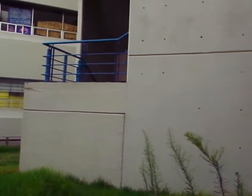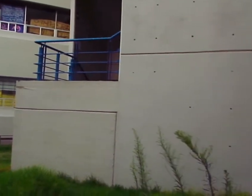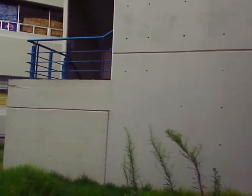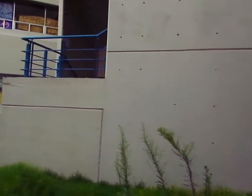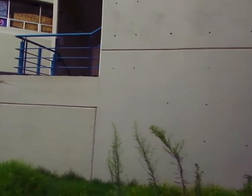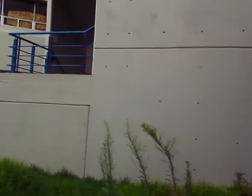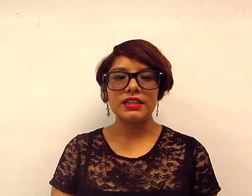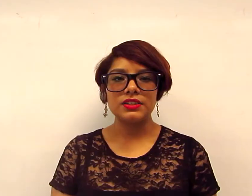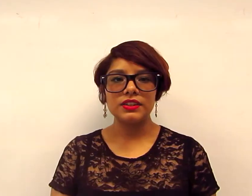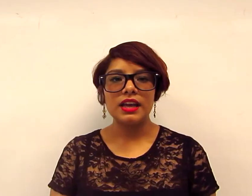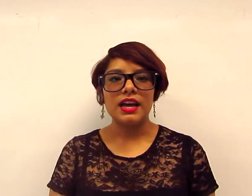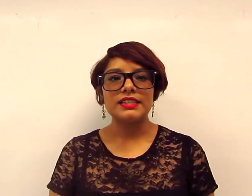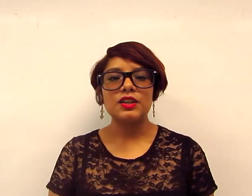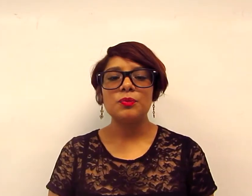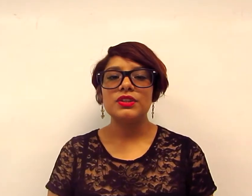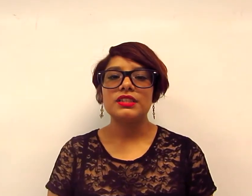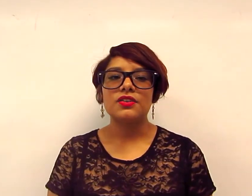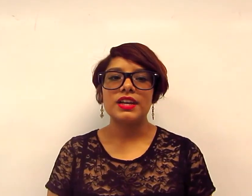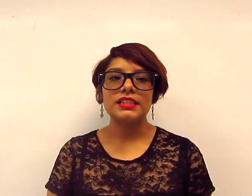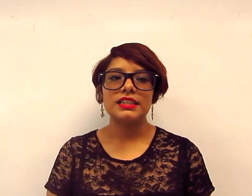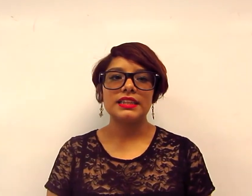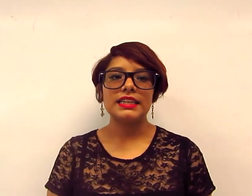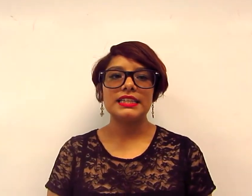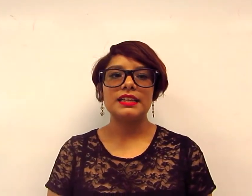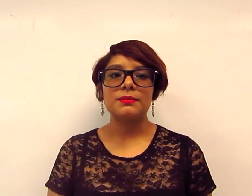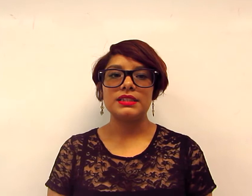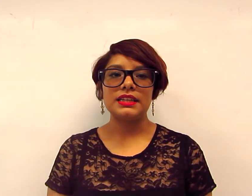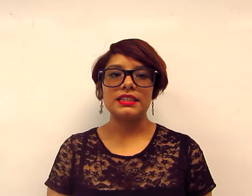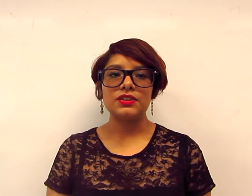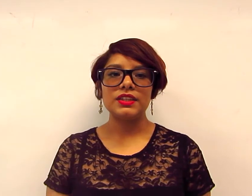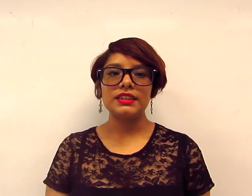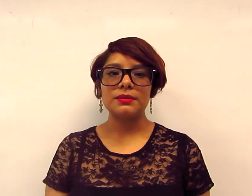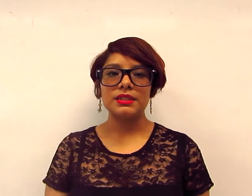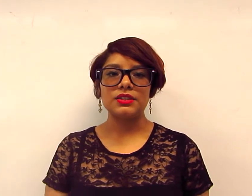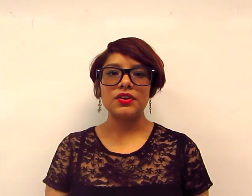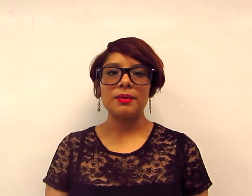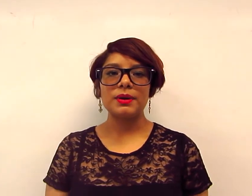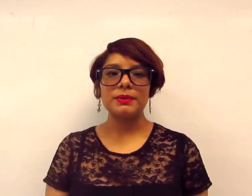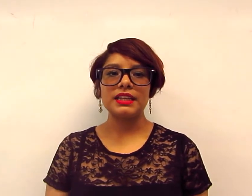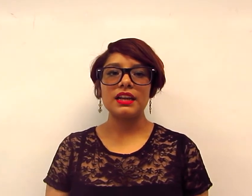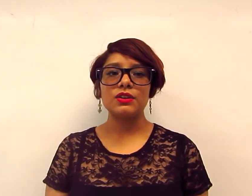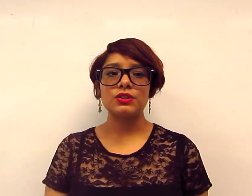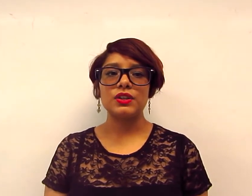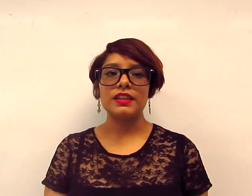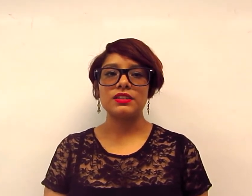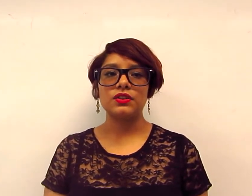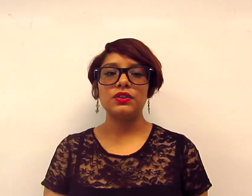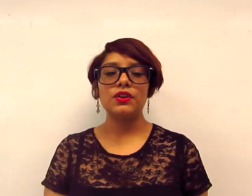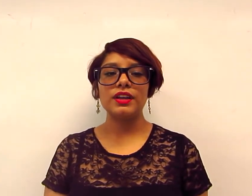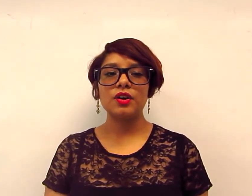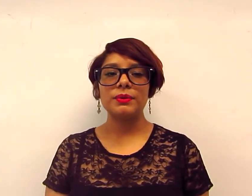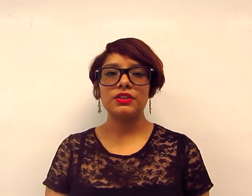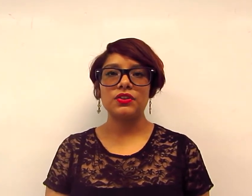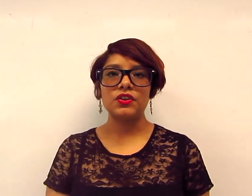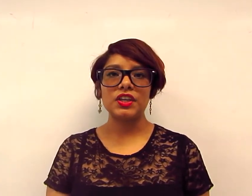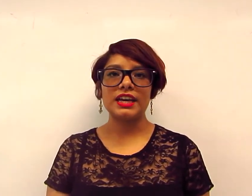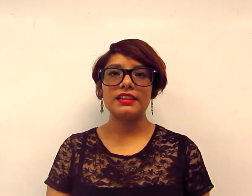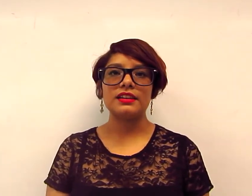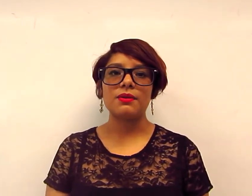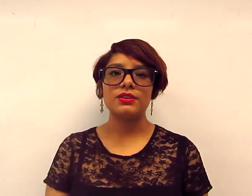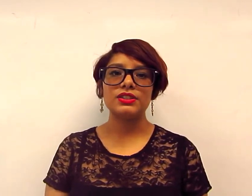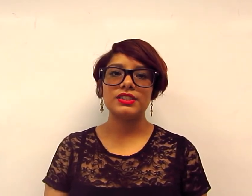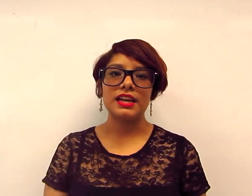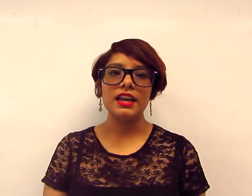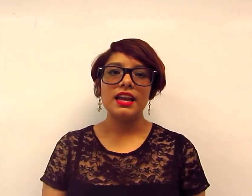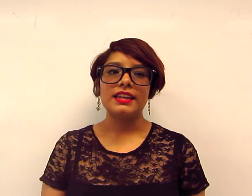docencia, difusión y vinculación, así como desarrollar estrategias de investigación e intervención que permitan la consolidación teórico-metodológica